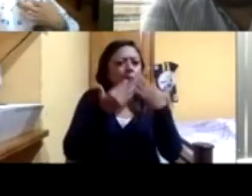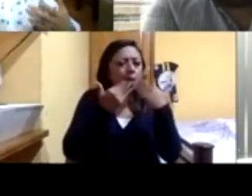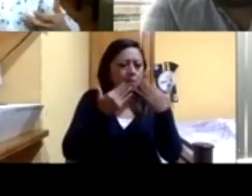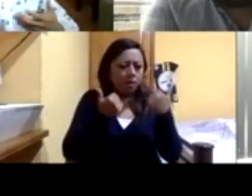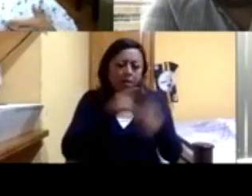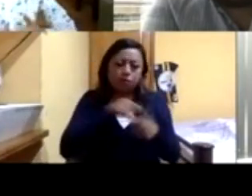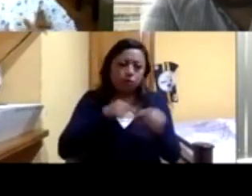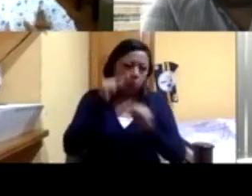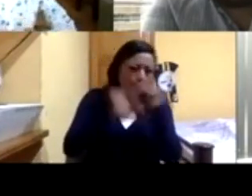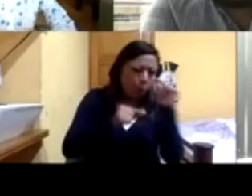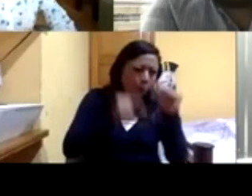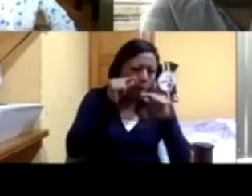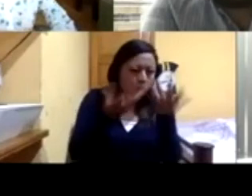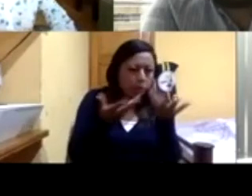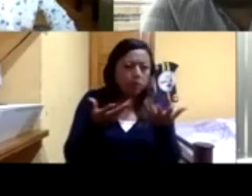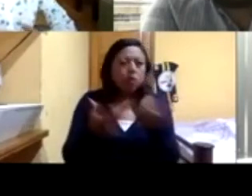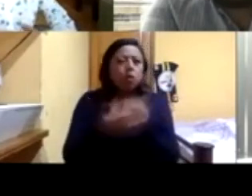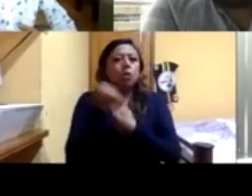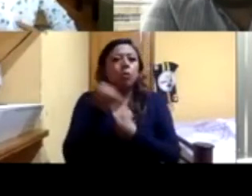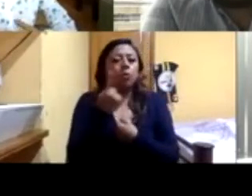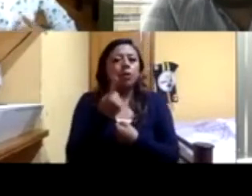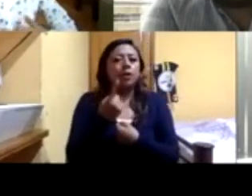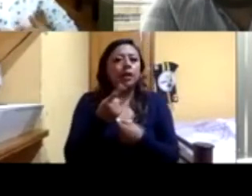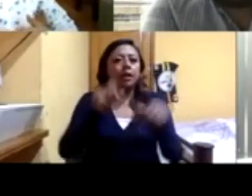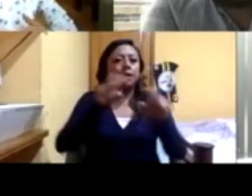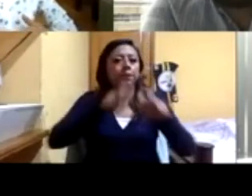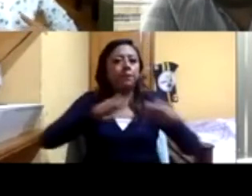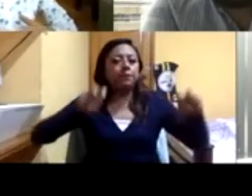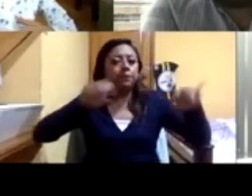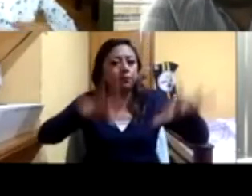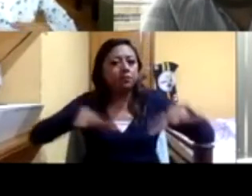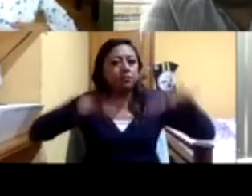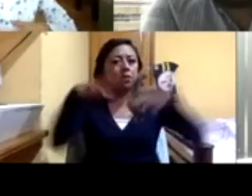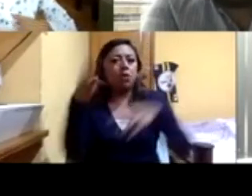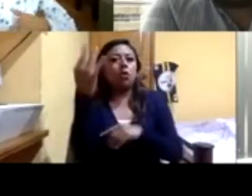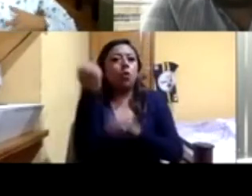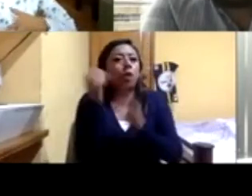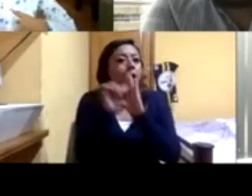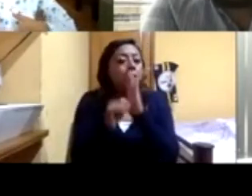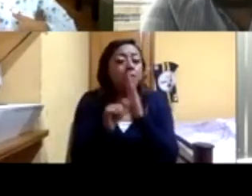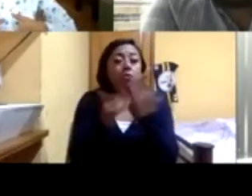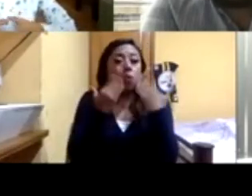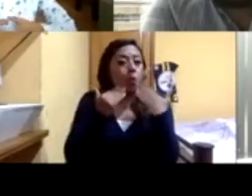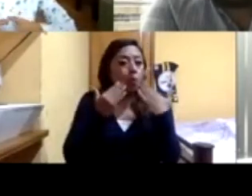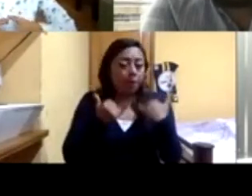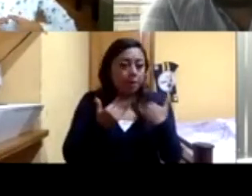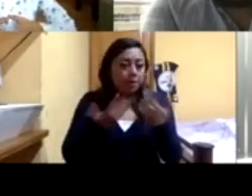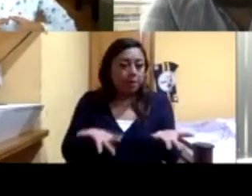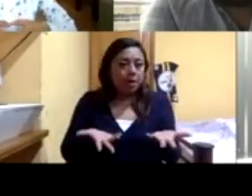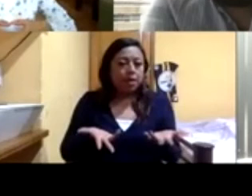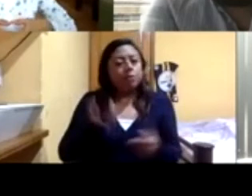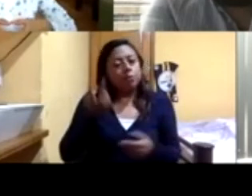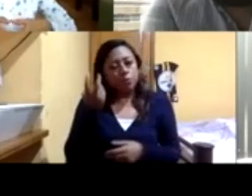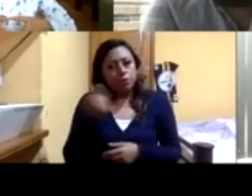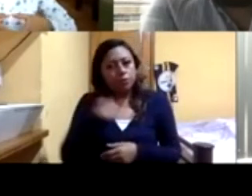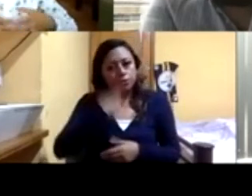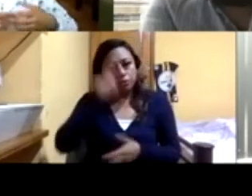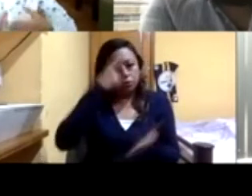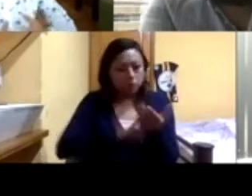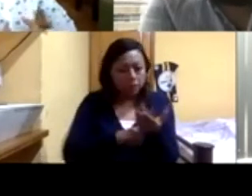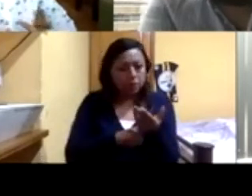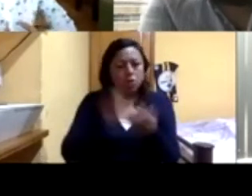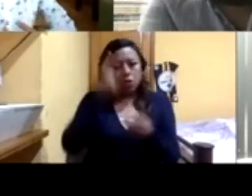rompecabezas porque no hubo pleno durante 9 meses, de tal manera que me imagino que para poder ir articulando